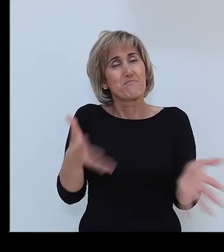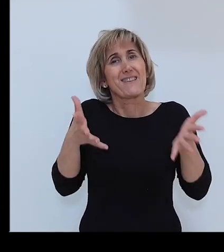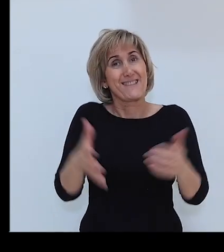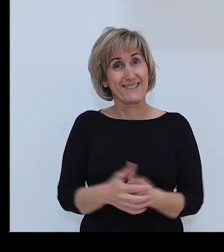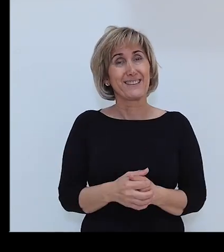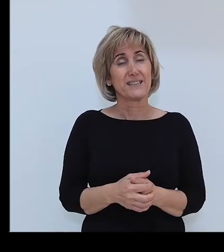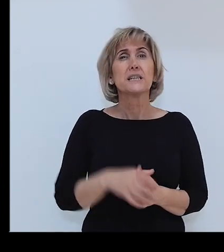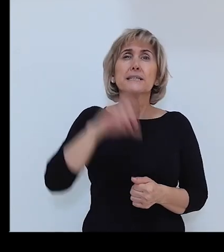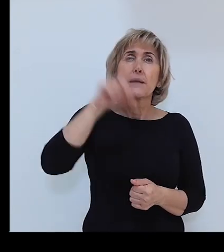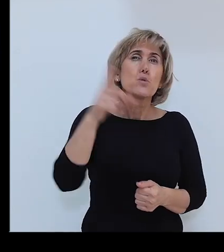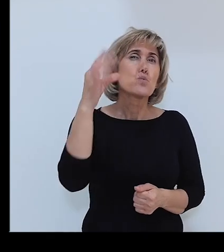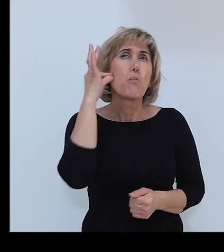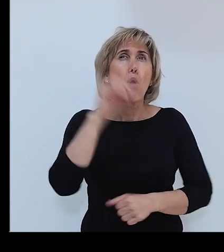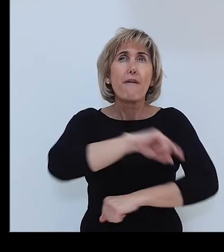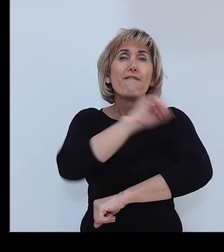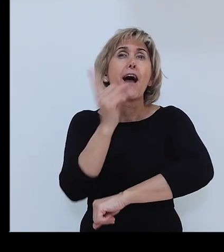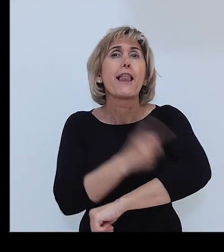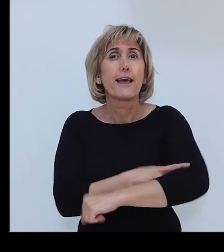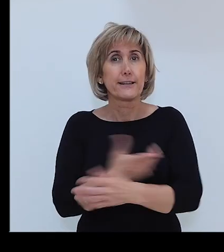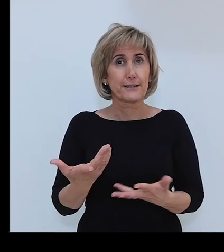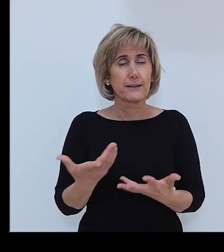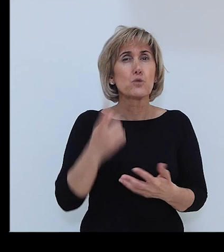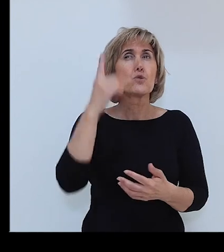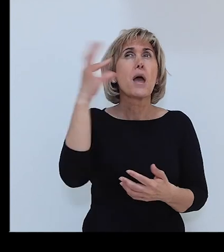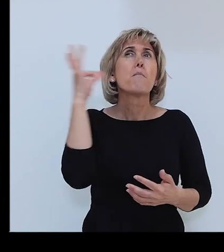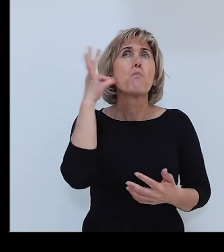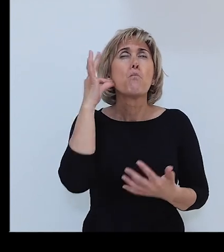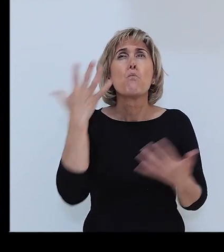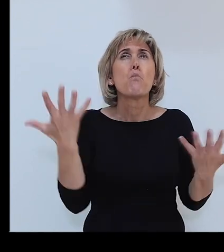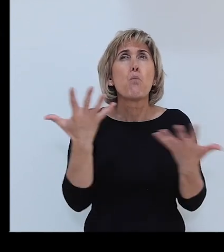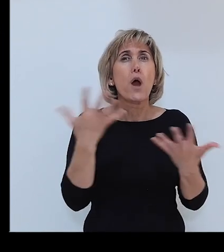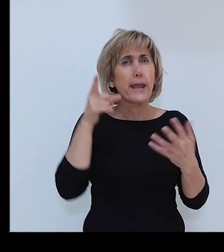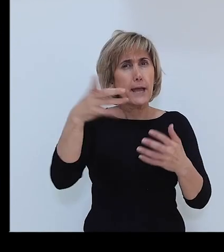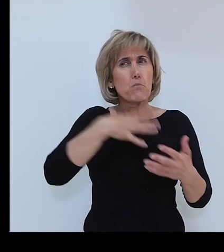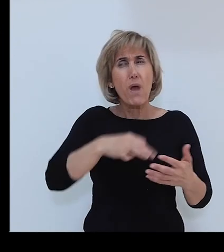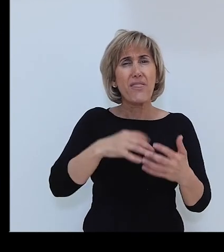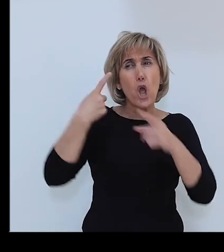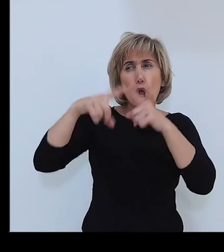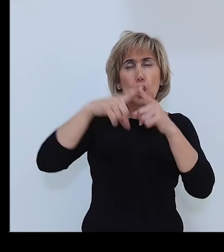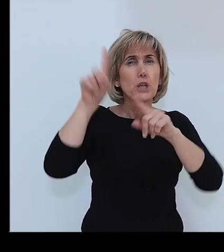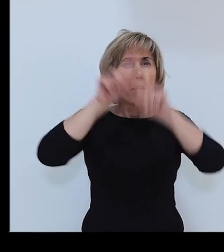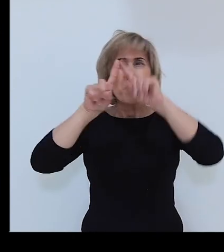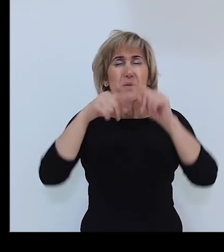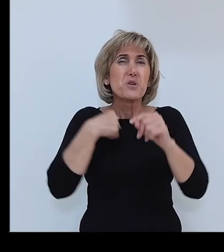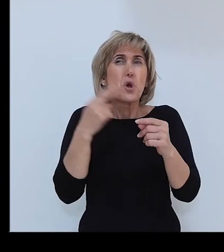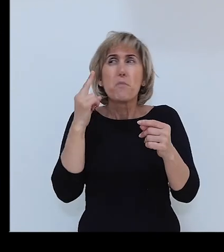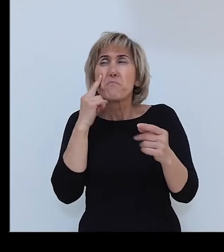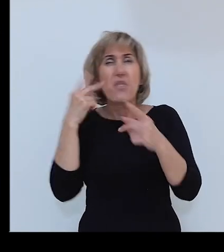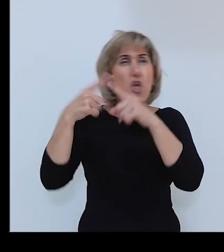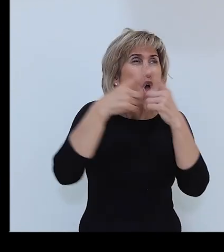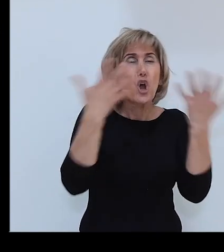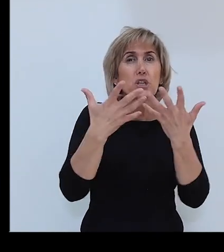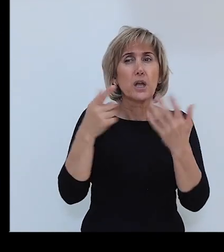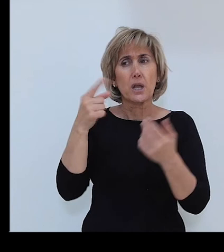discriminaciones, etcétera. Entonces esa autoconfianza me encanta. Sí, y luego también era una mujer